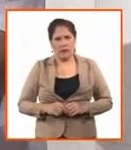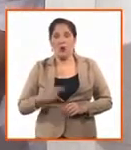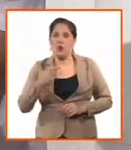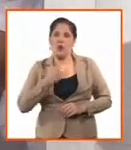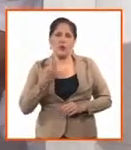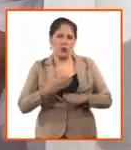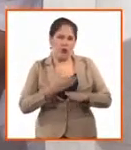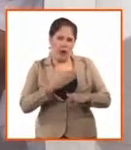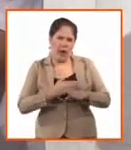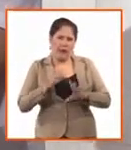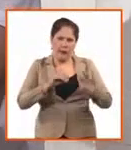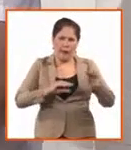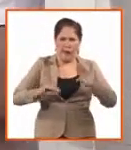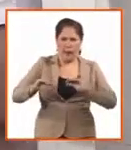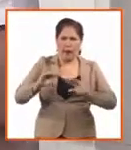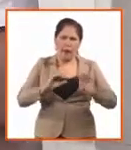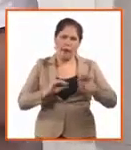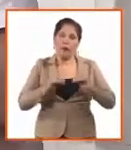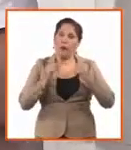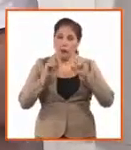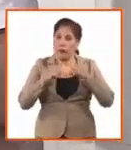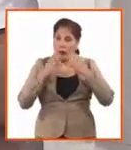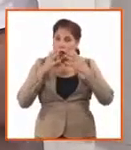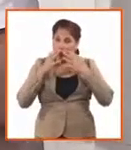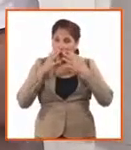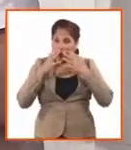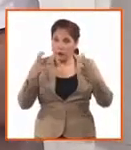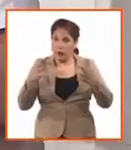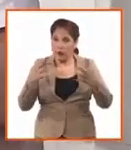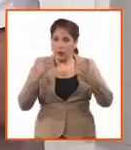hablando de la importancia